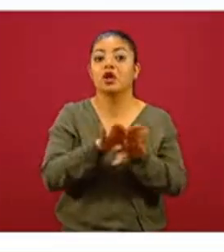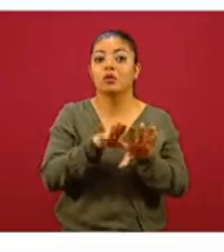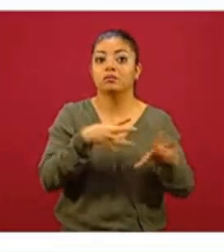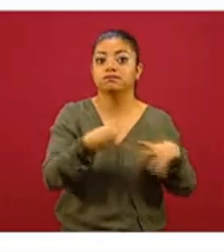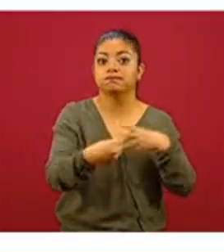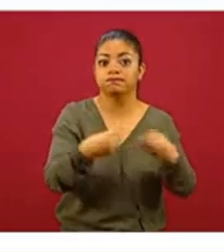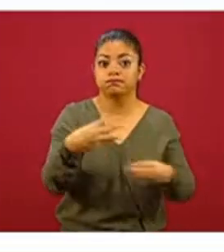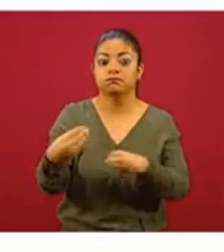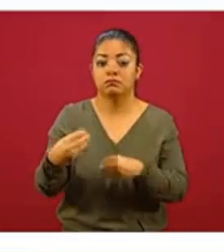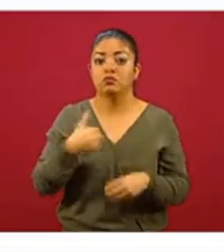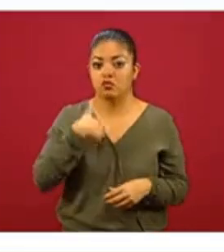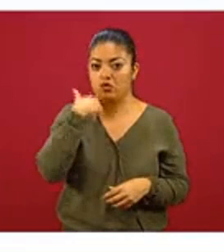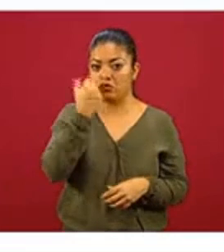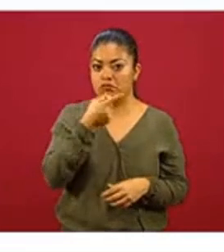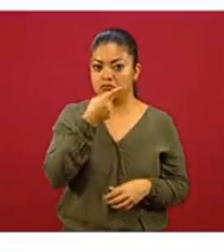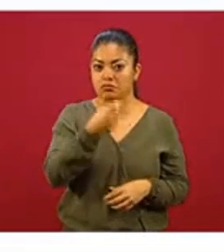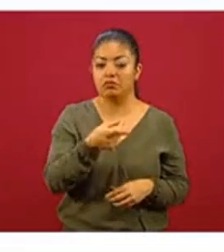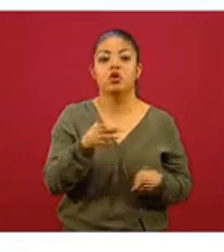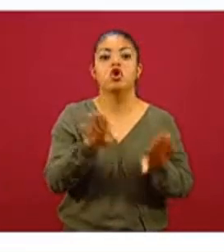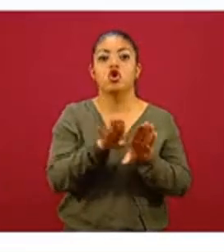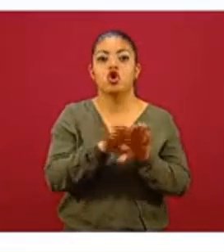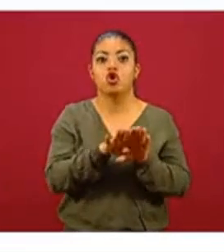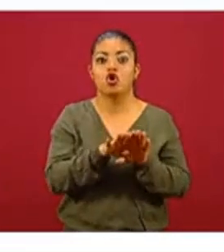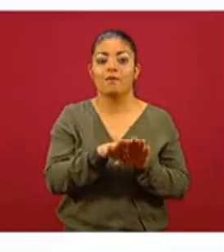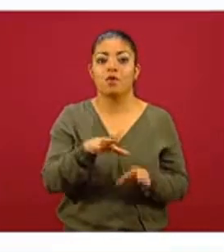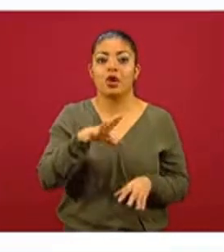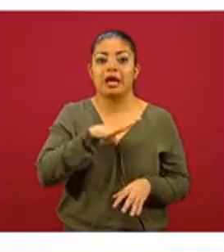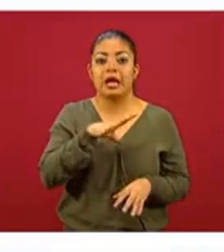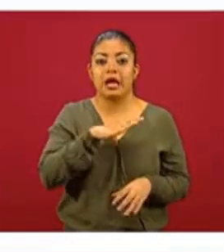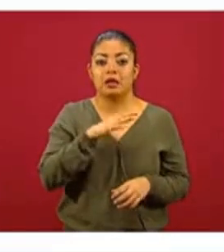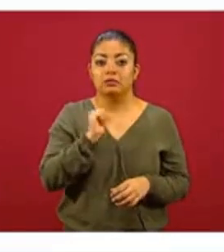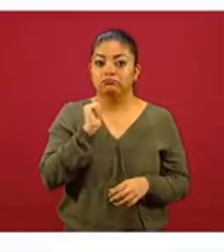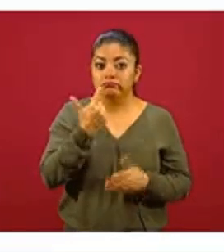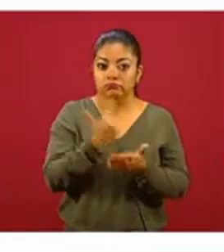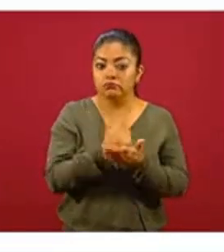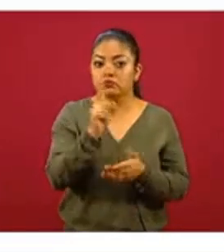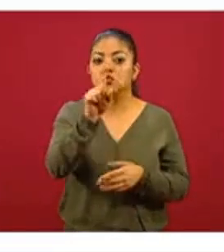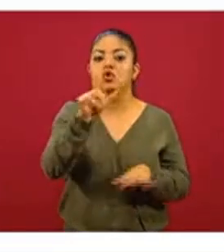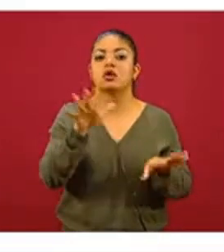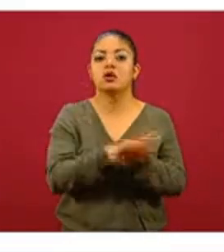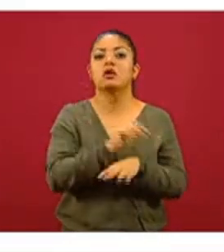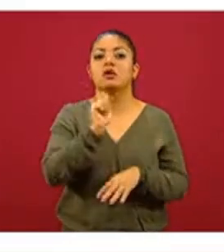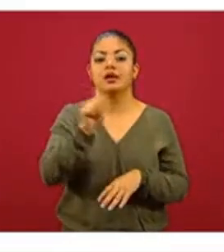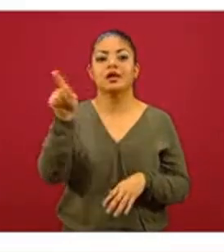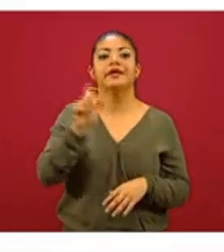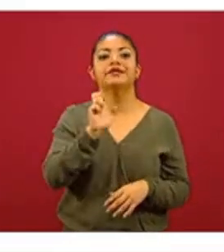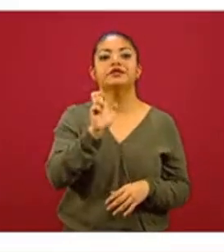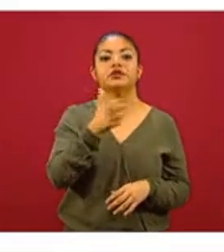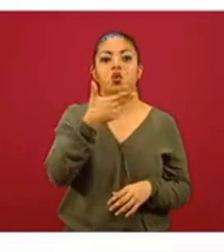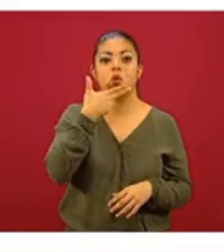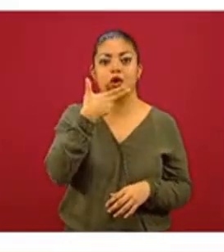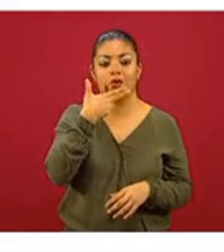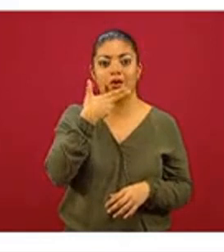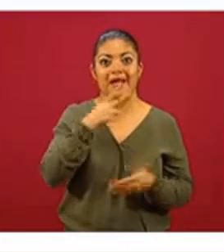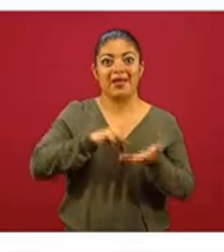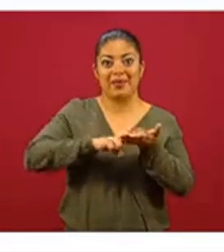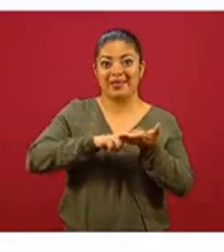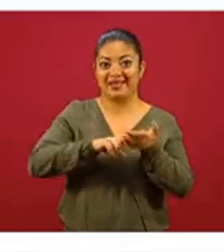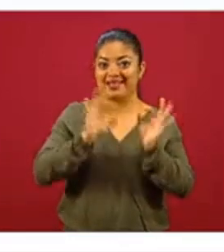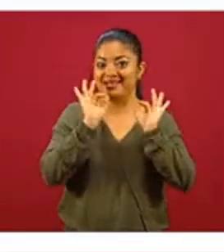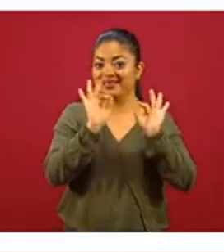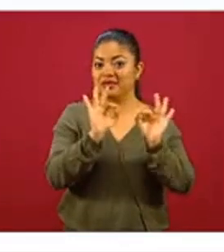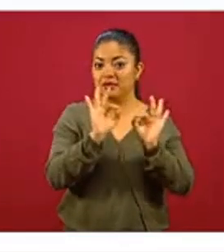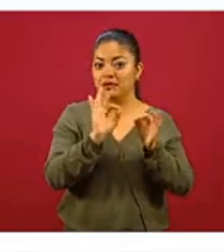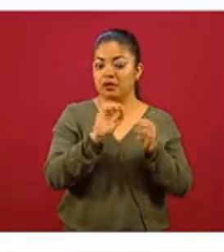presentando. Quiero destacar, no porque haya un riesgo en particular, pero sí porque hubo un cambio. El estado de Chihuahua, que había estado ya en verde, en la medida en